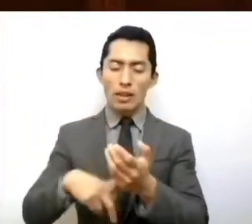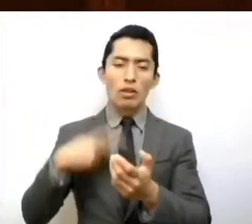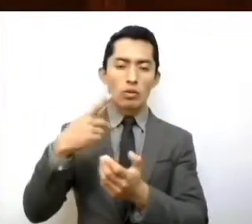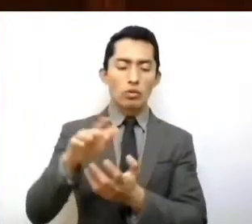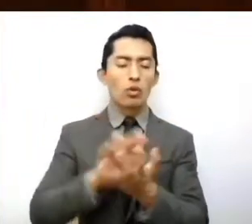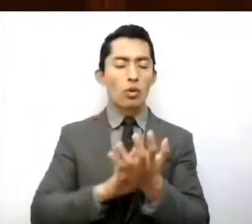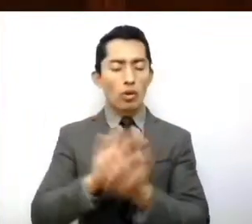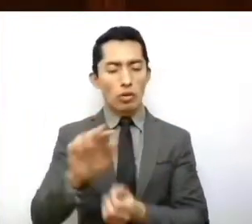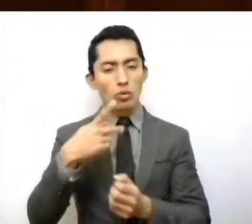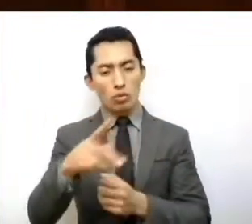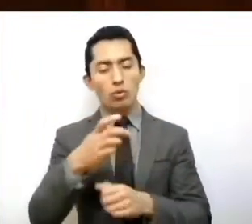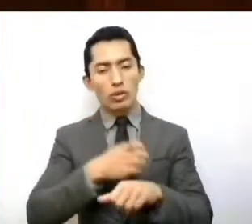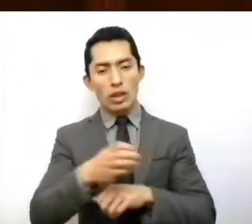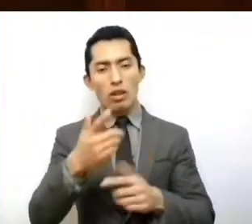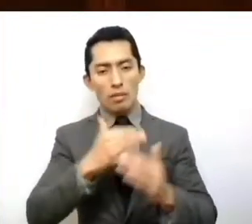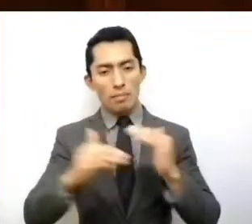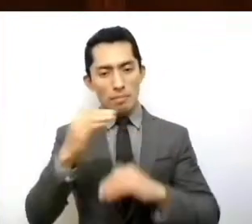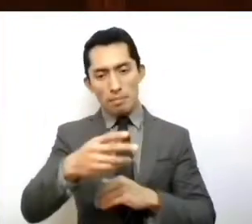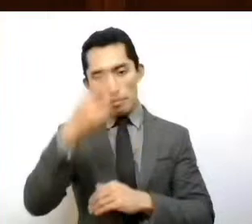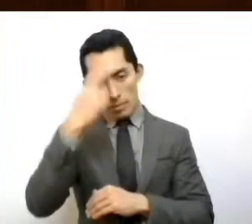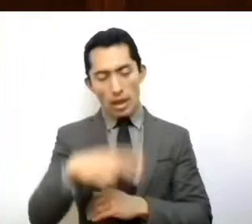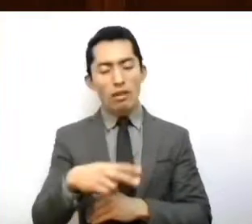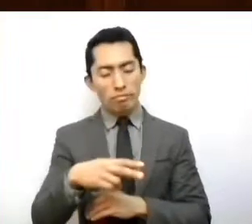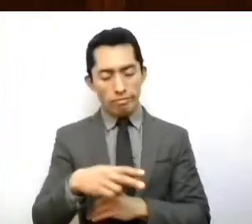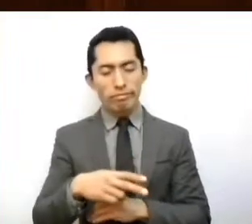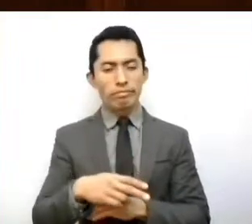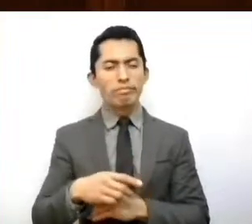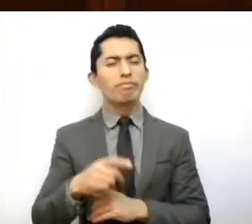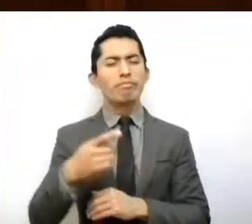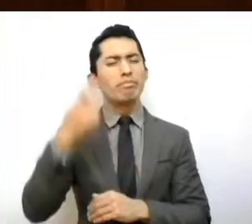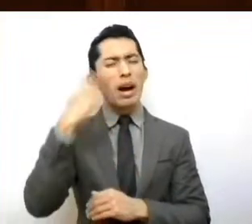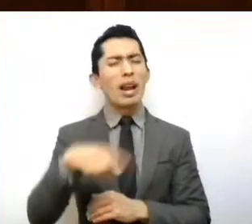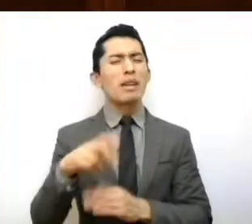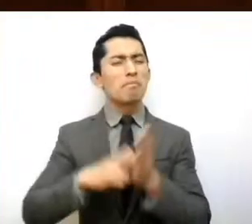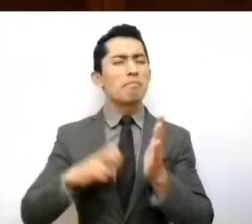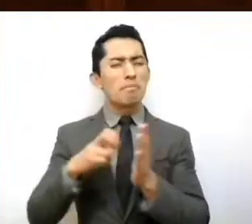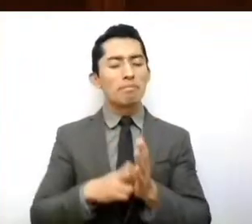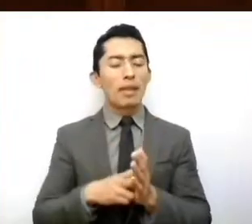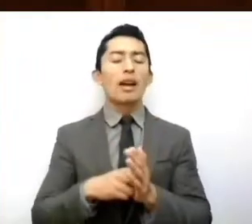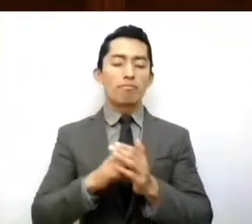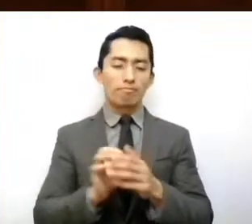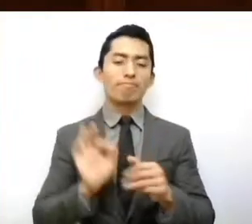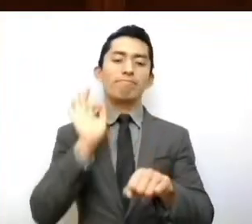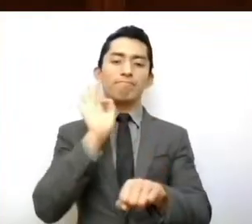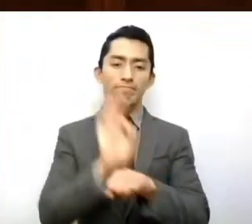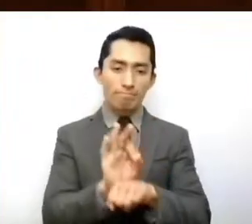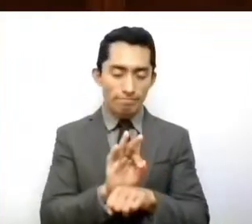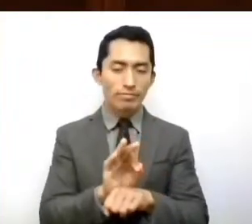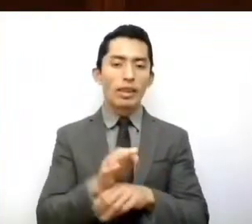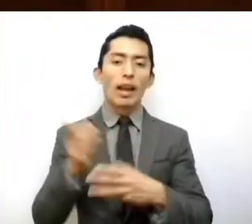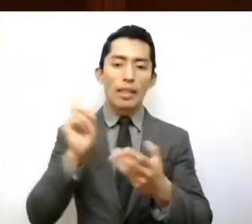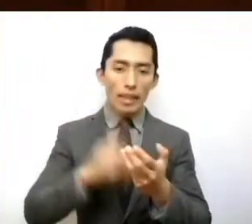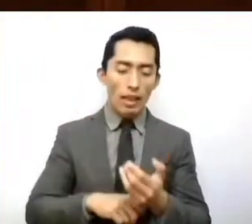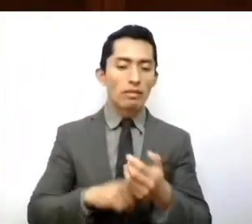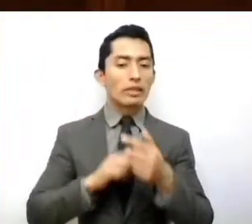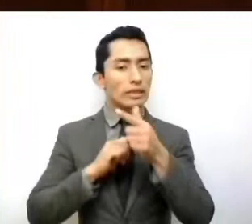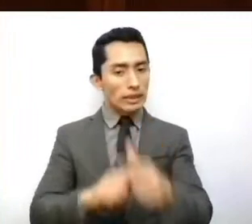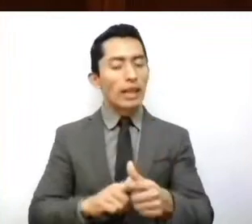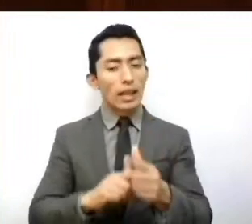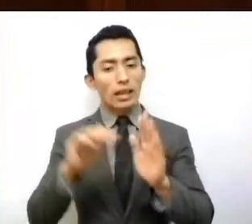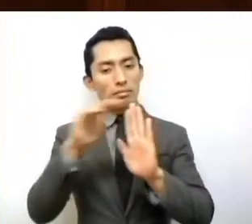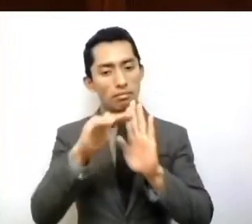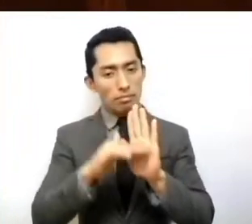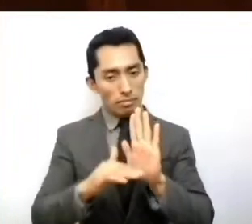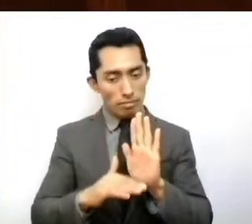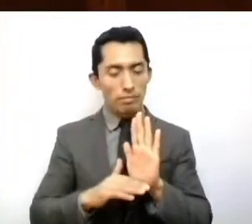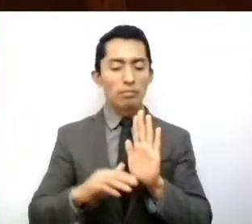Política del Estado Libre y Soberano de México, con el propósito de garantizar la evaluación integral y permanente de las políticas públicas,